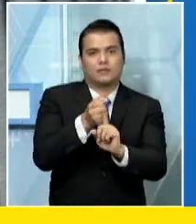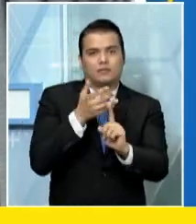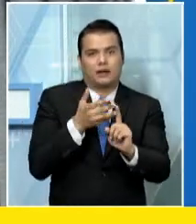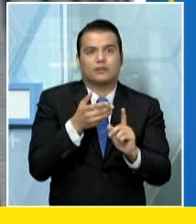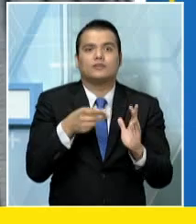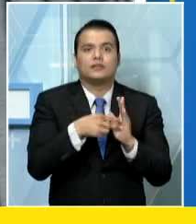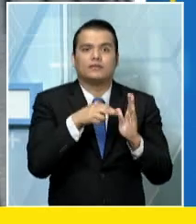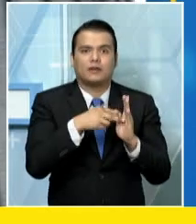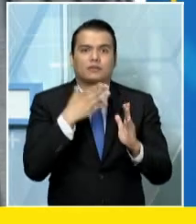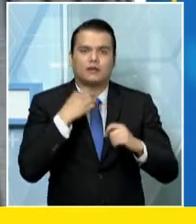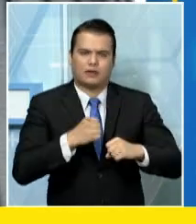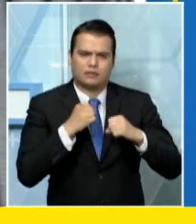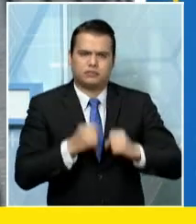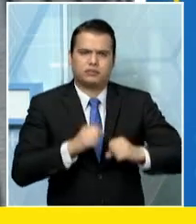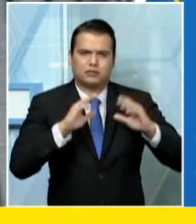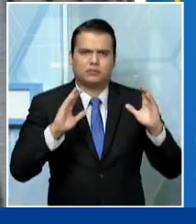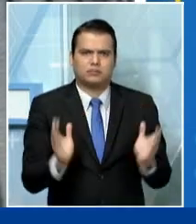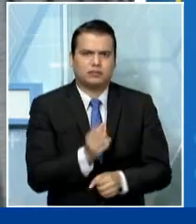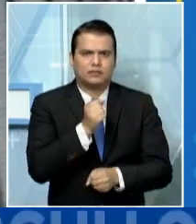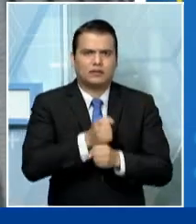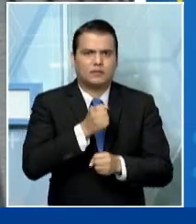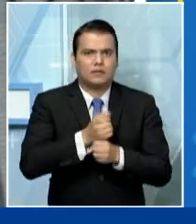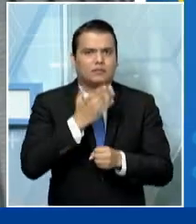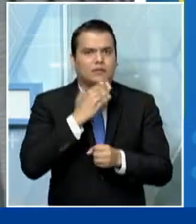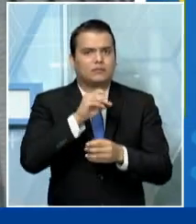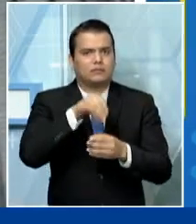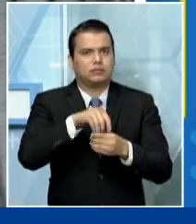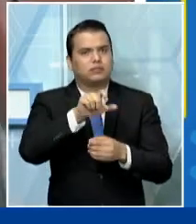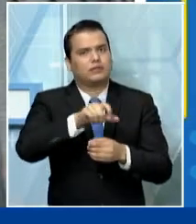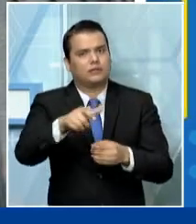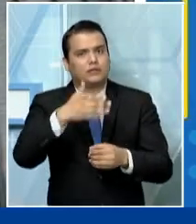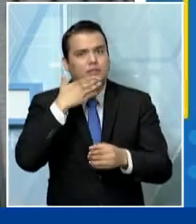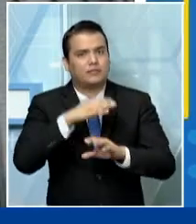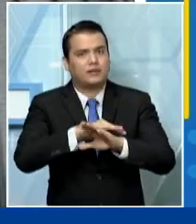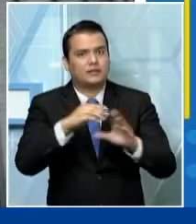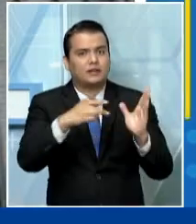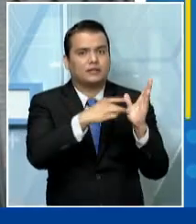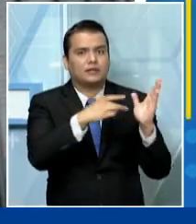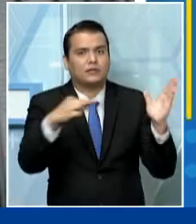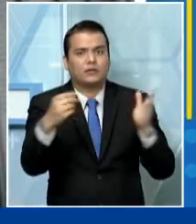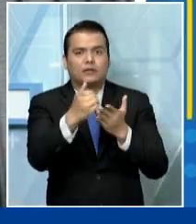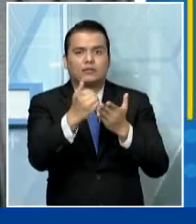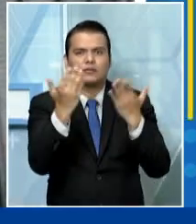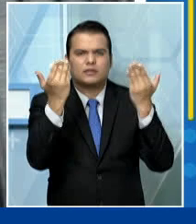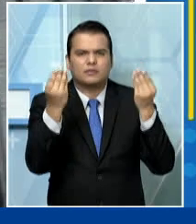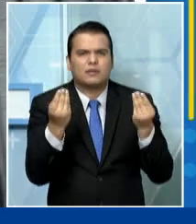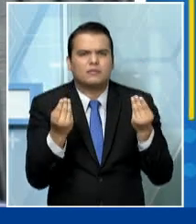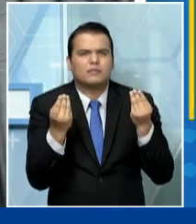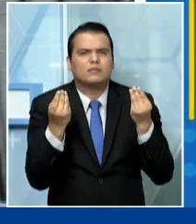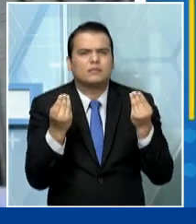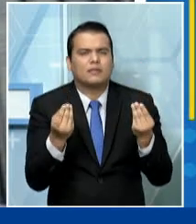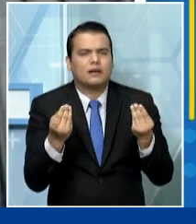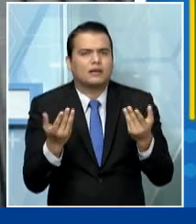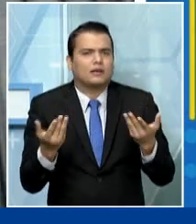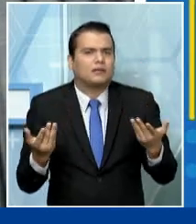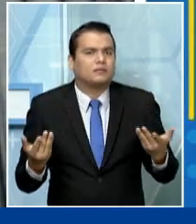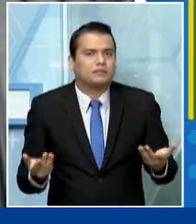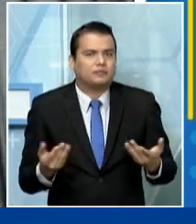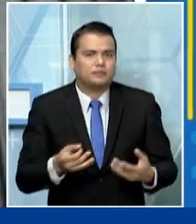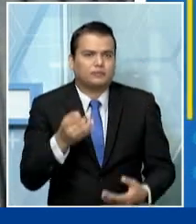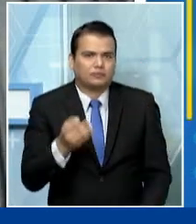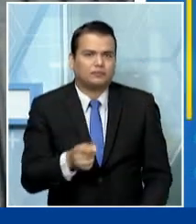frenar actividad económica, y cada vez de una manera más sostenible. La tecnología permite hoy en día, por eficiencia y por